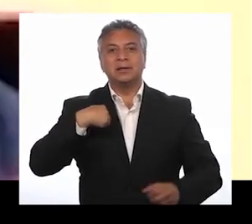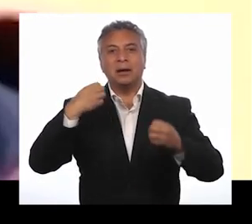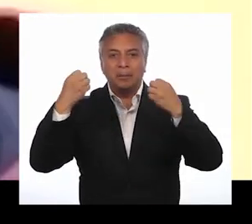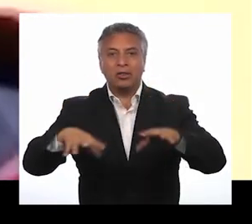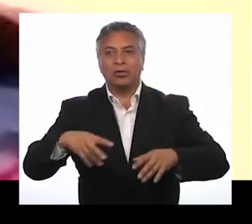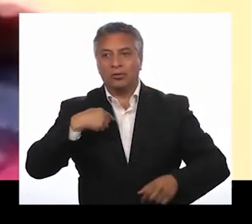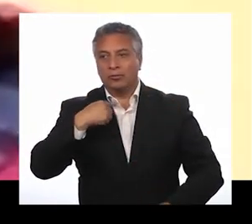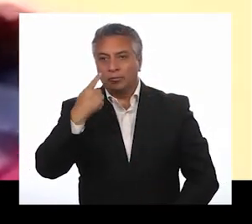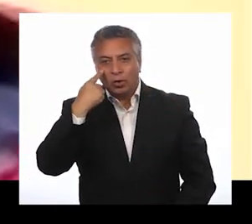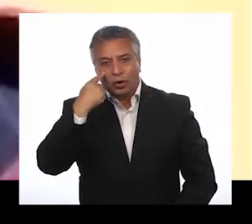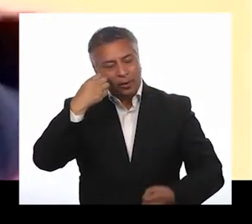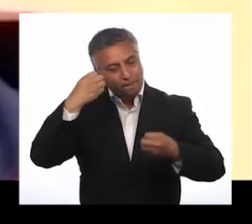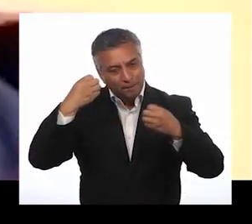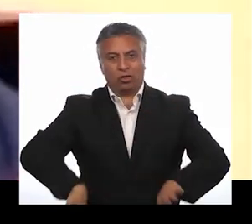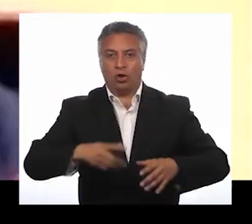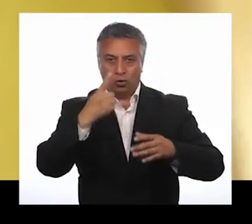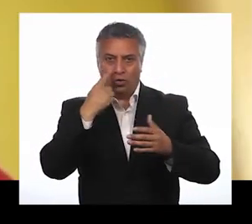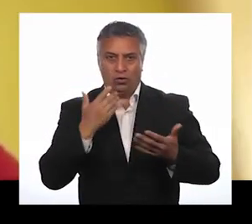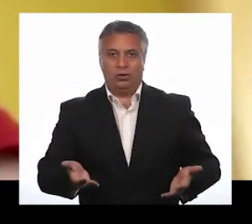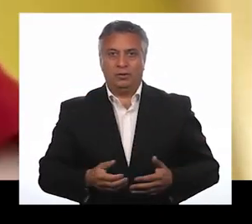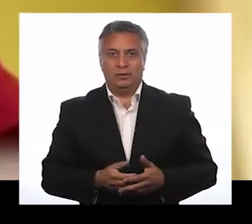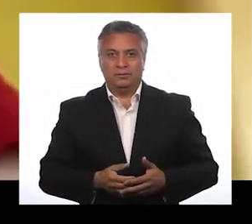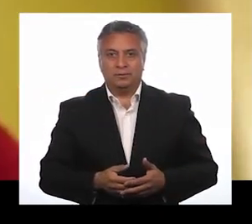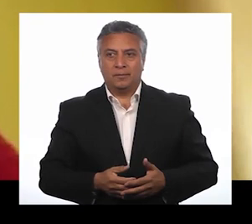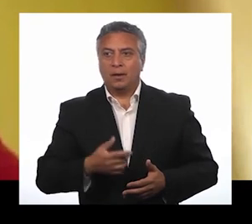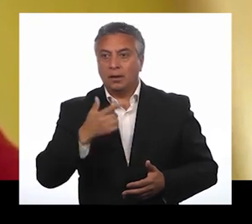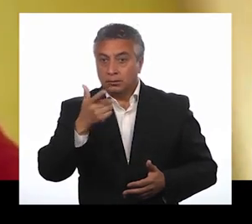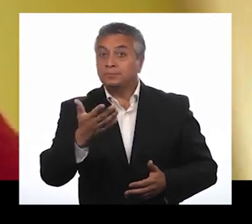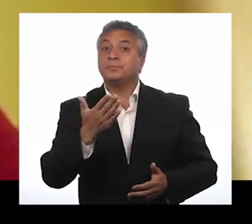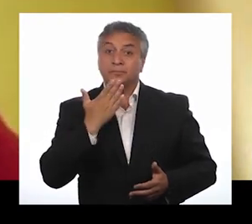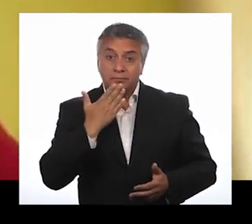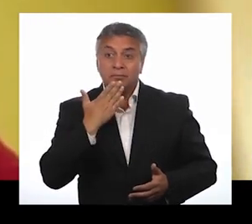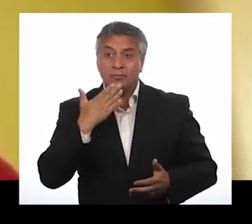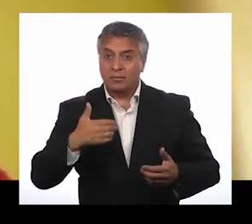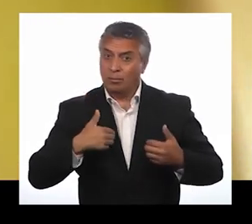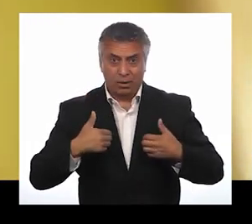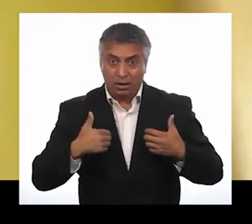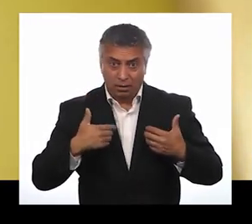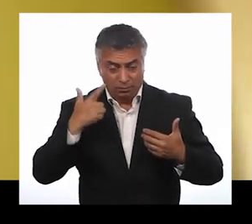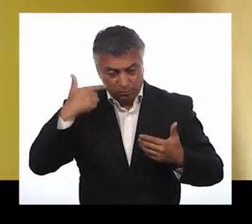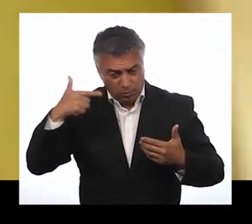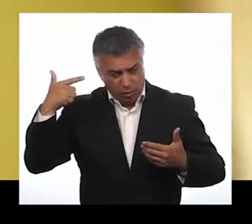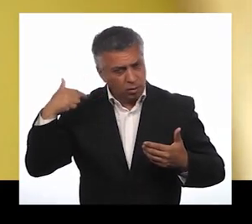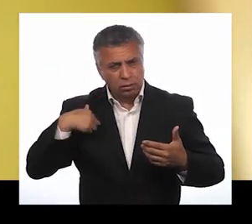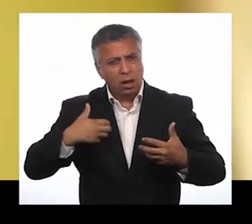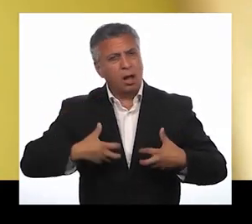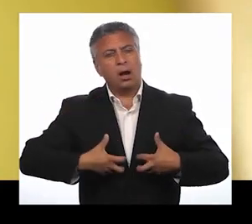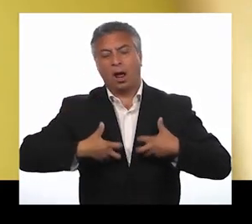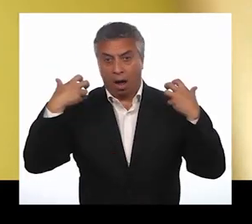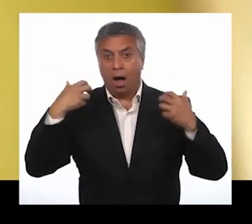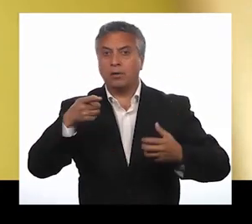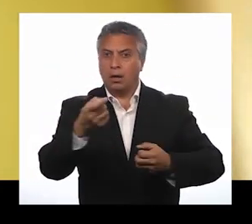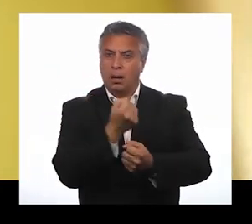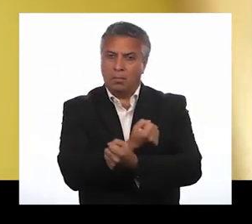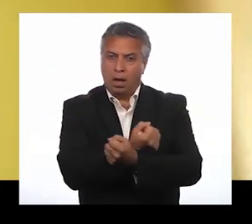que yo perdí la vista de un ojo. O sea, igual me da rabia porque se